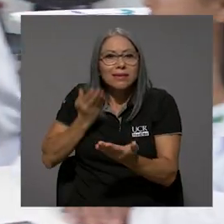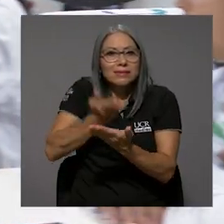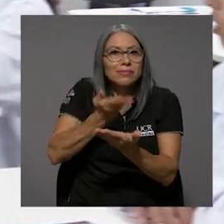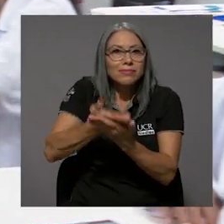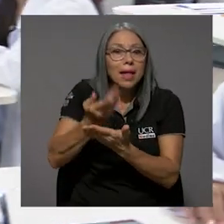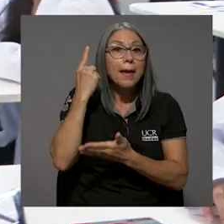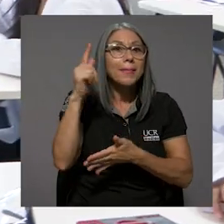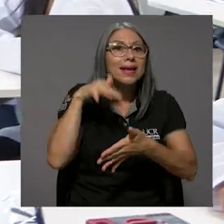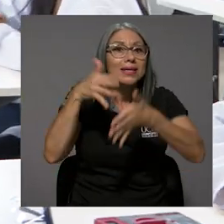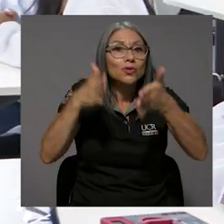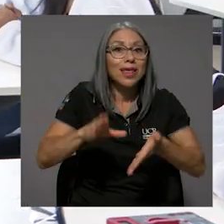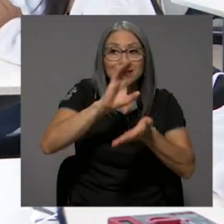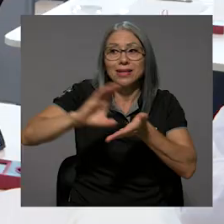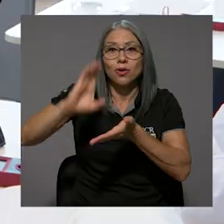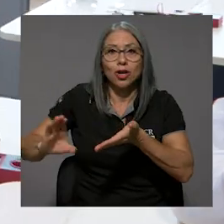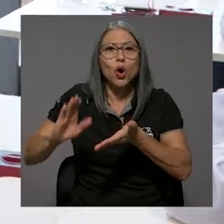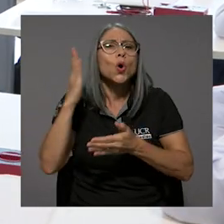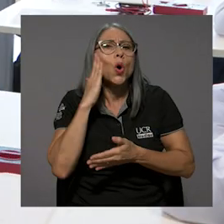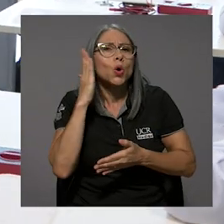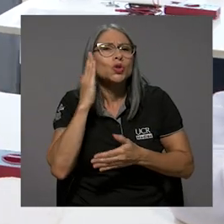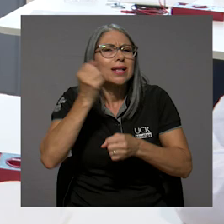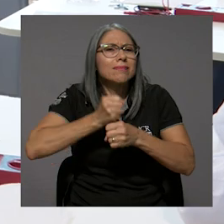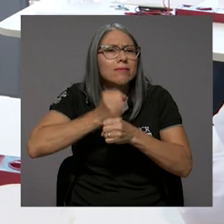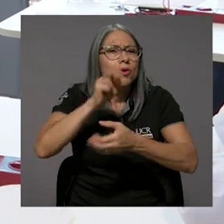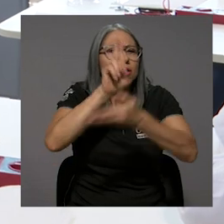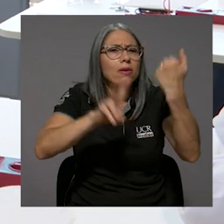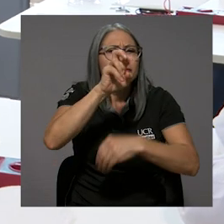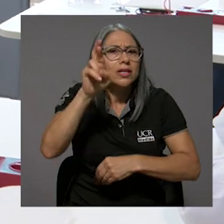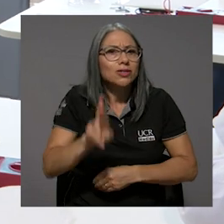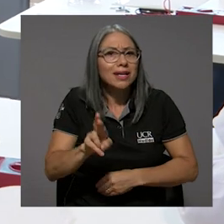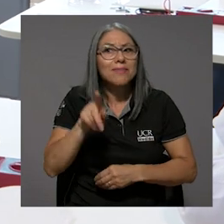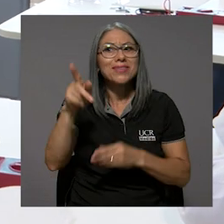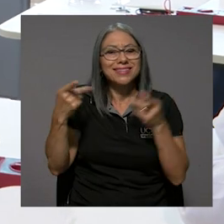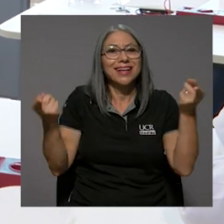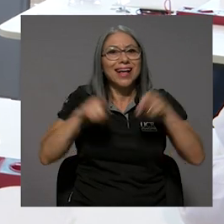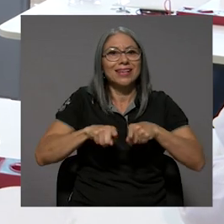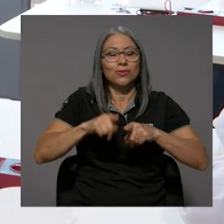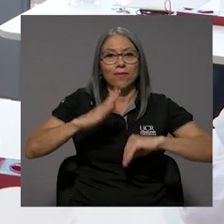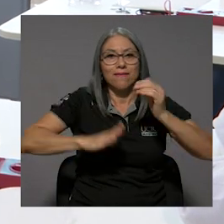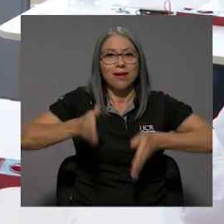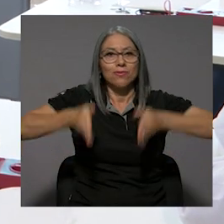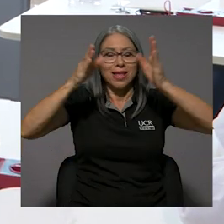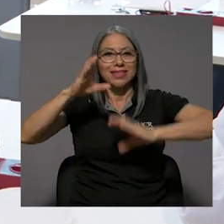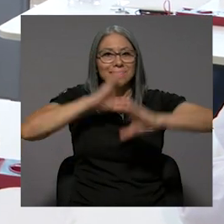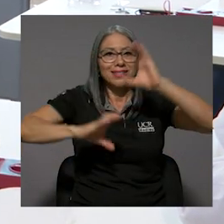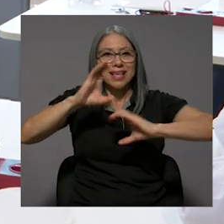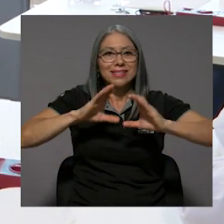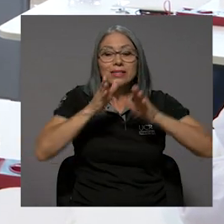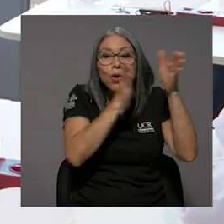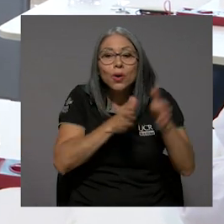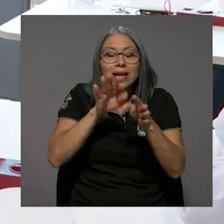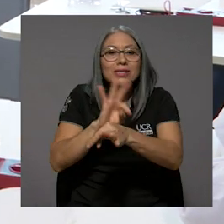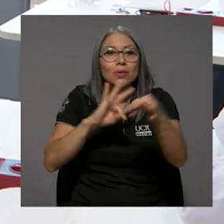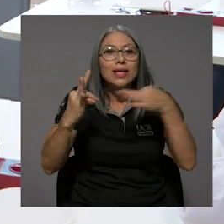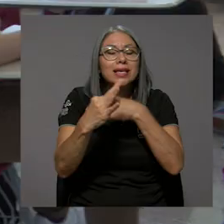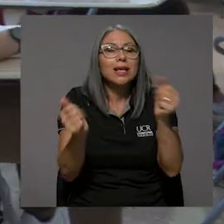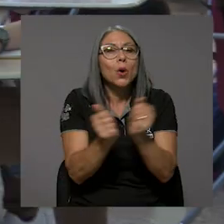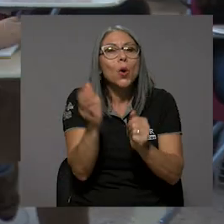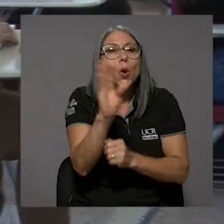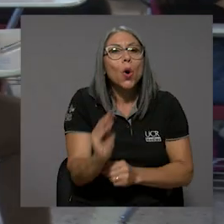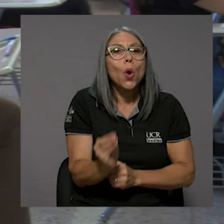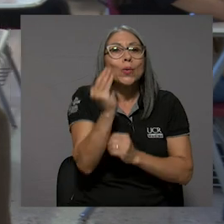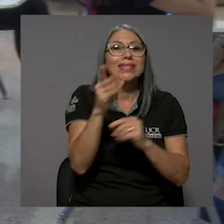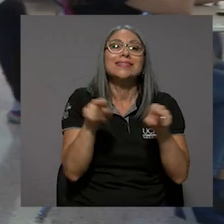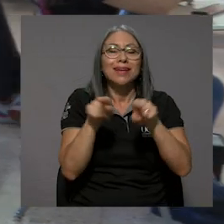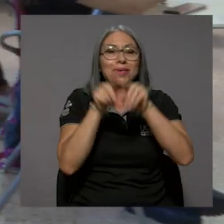estudiantes de secundaria conozcan de cerca su quehacer. Ese es el caso de la Facultad de Ciencias, la cual organizó un taller con jóvenes y docentes